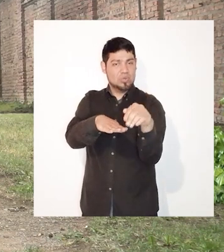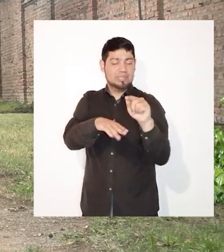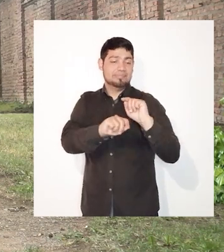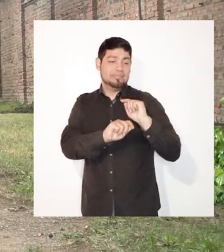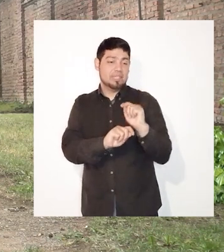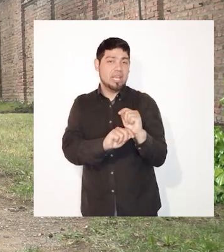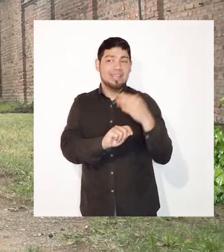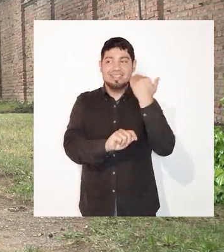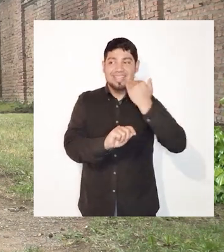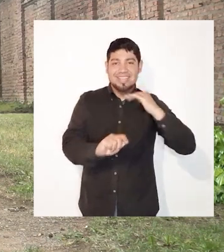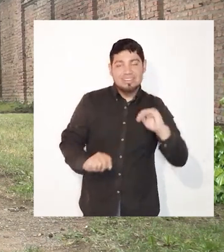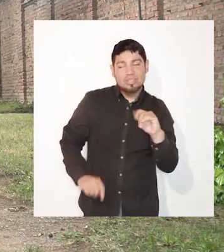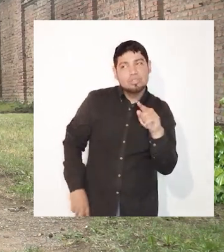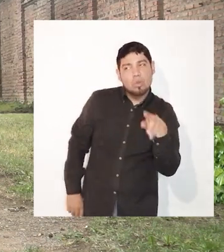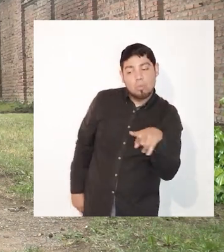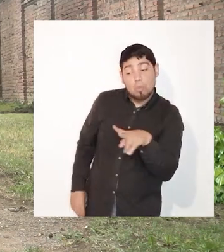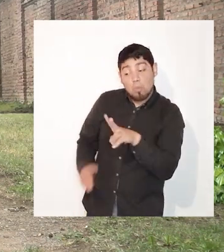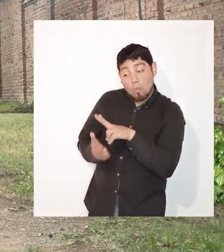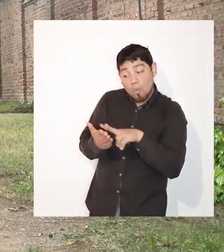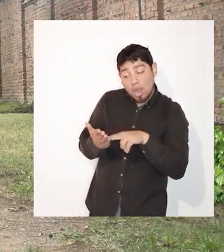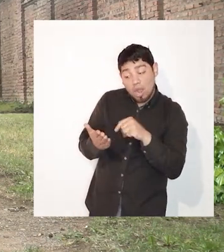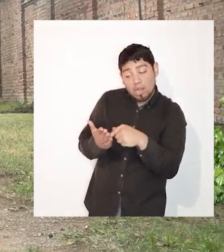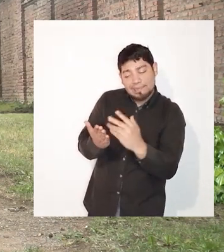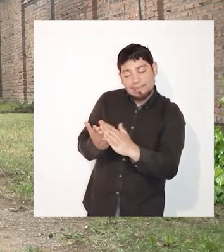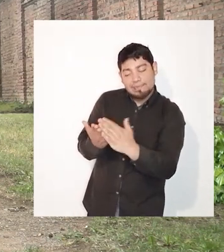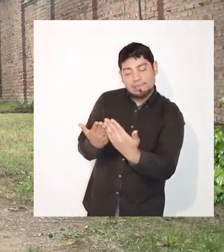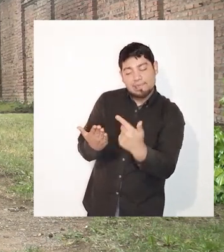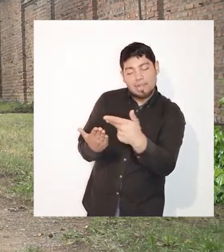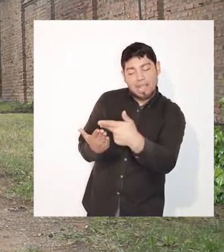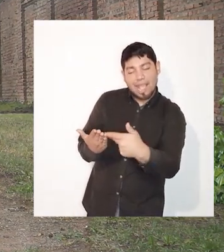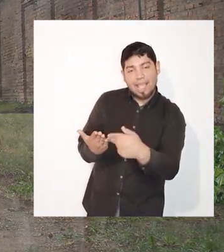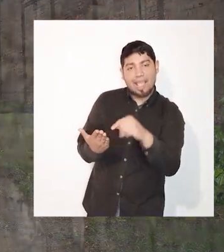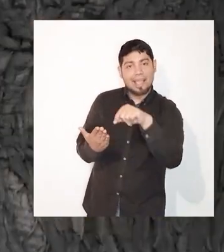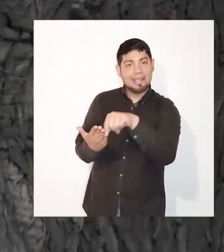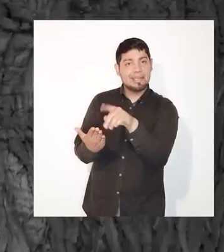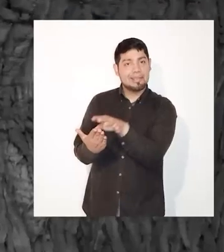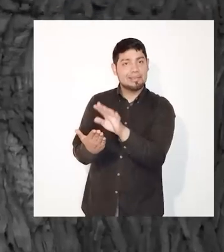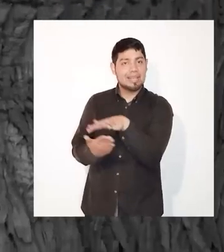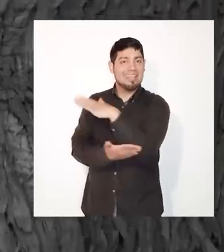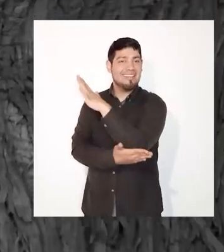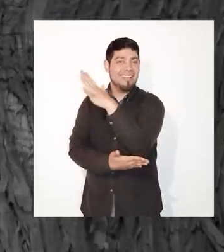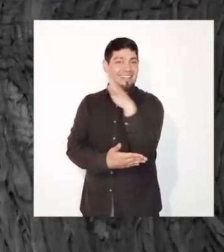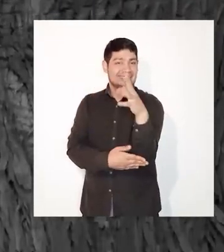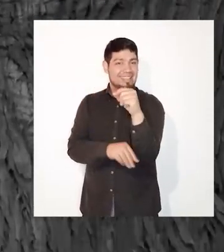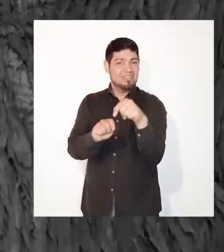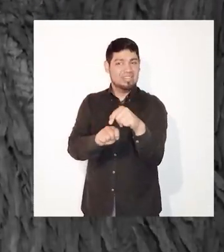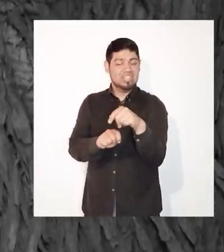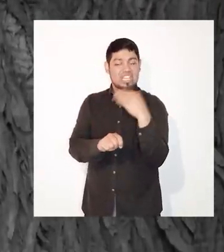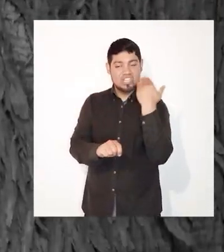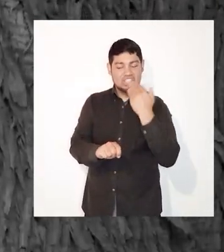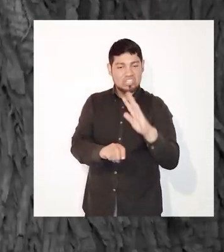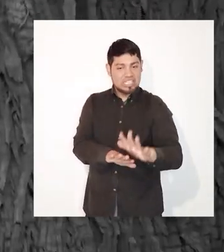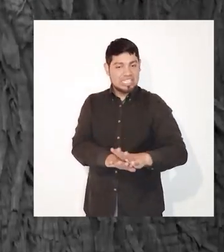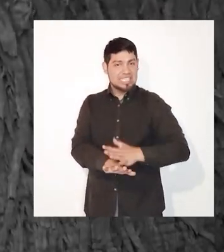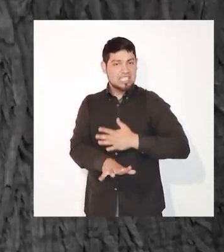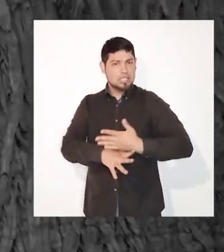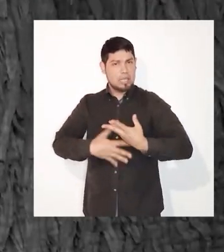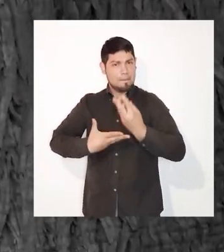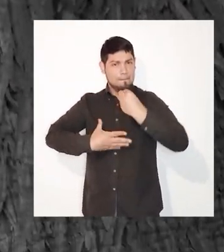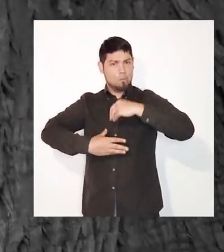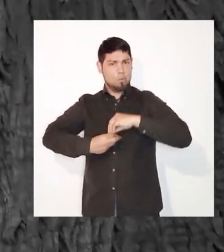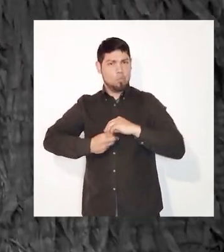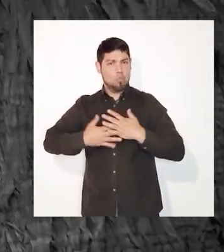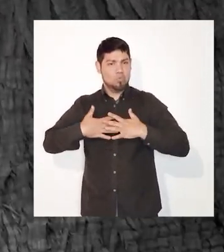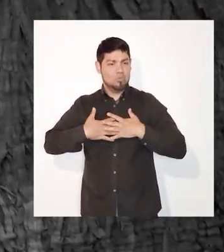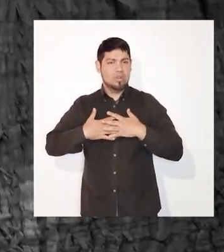Patagonia Austral. y era poder hacer que nuestros niños tuvieran de alguna forma un material de lectura en el cual ellos